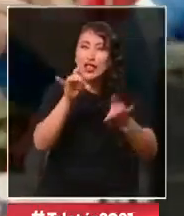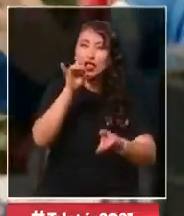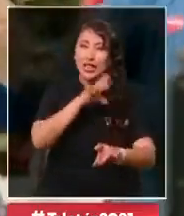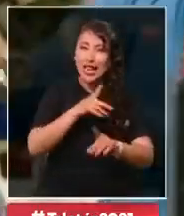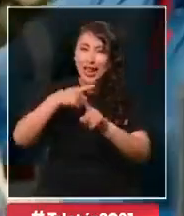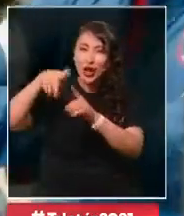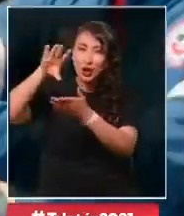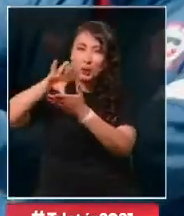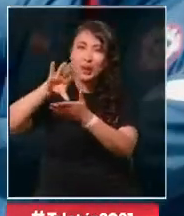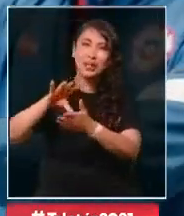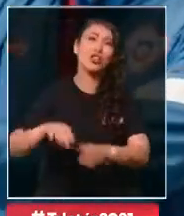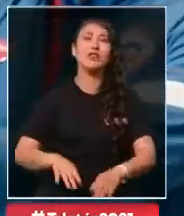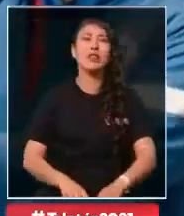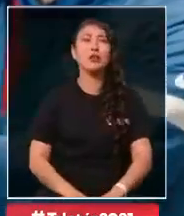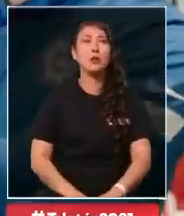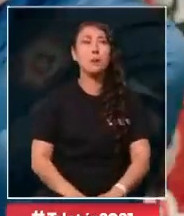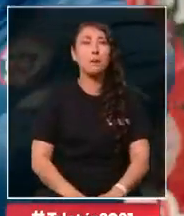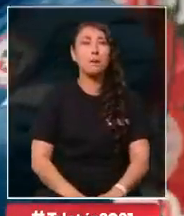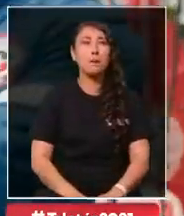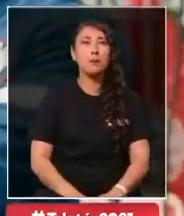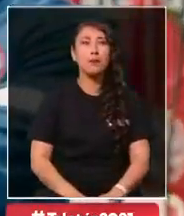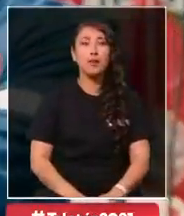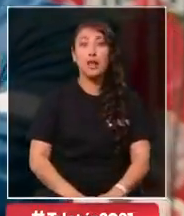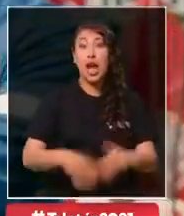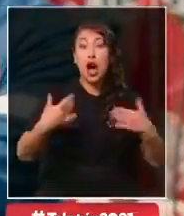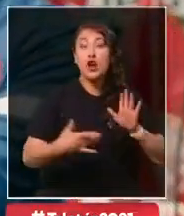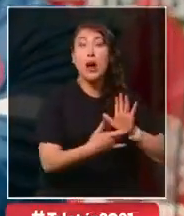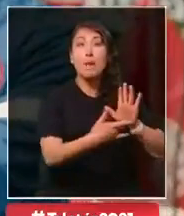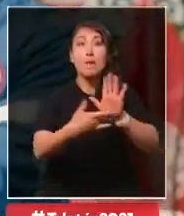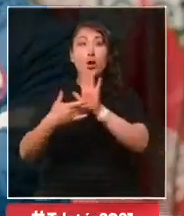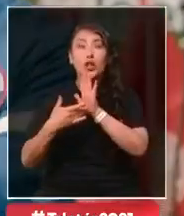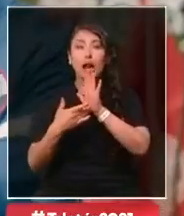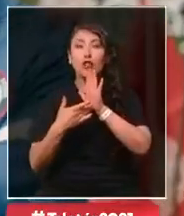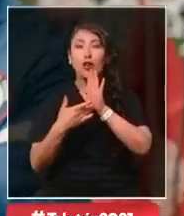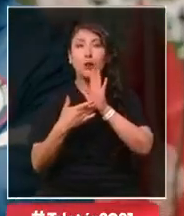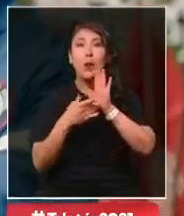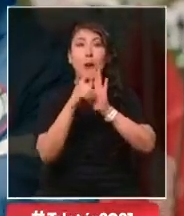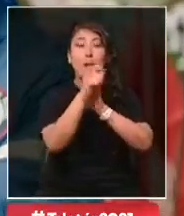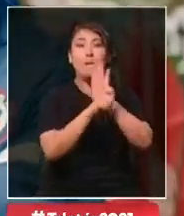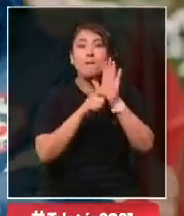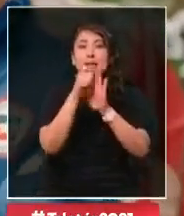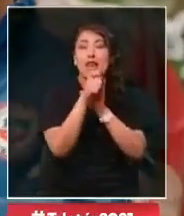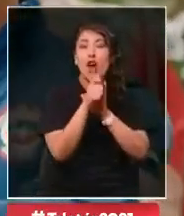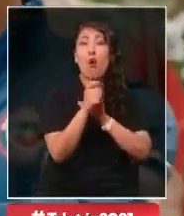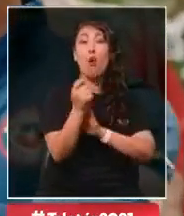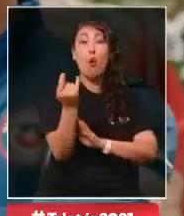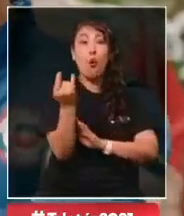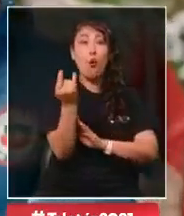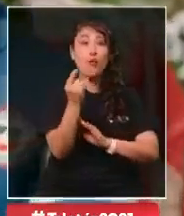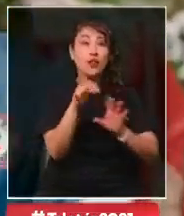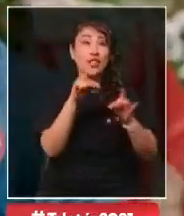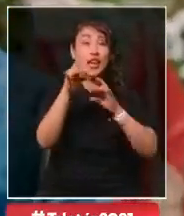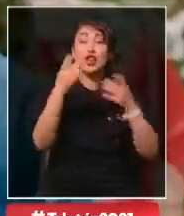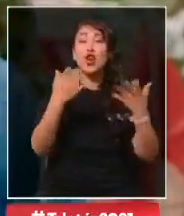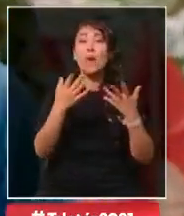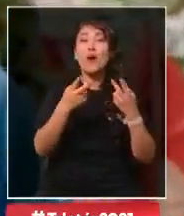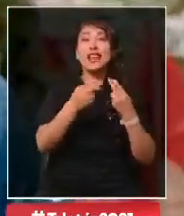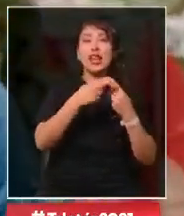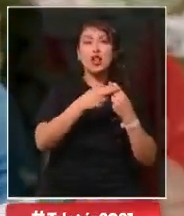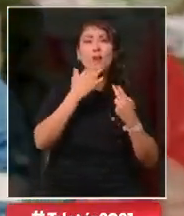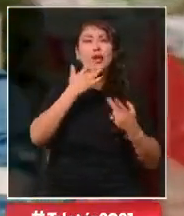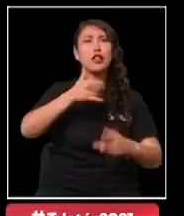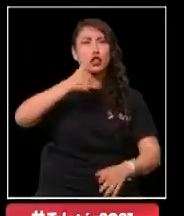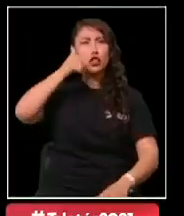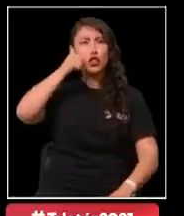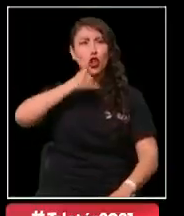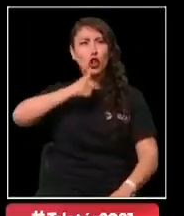Sí, estamos aquí en vivo y en directo haciendo un spot publicitario de lo que es la Teletón, porque la Teletón se hace todos los